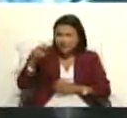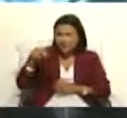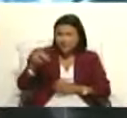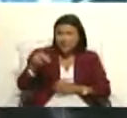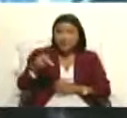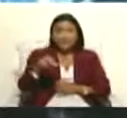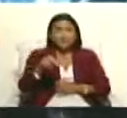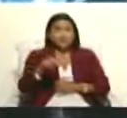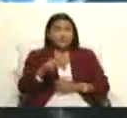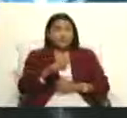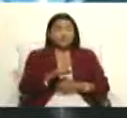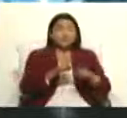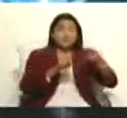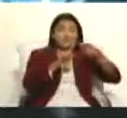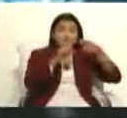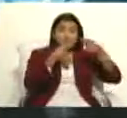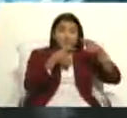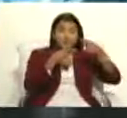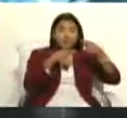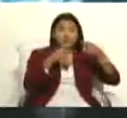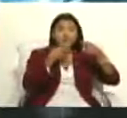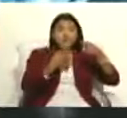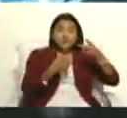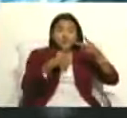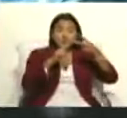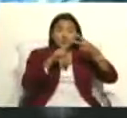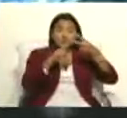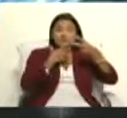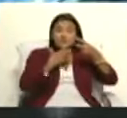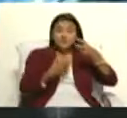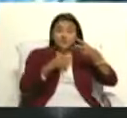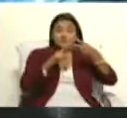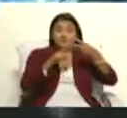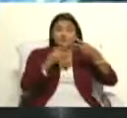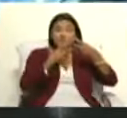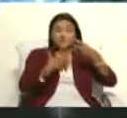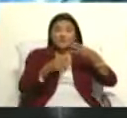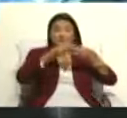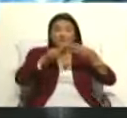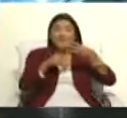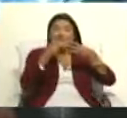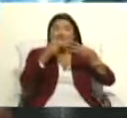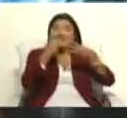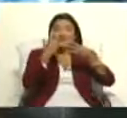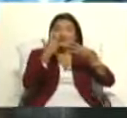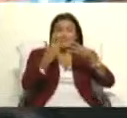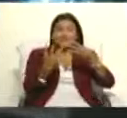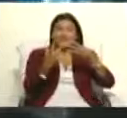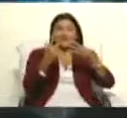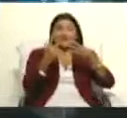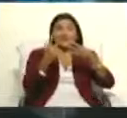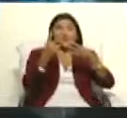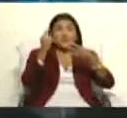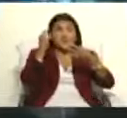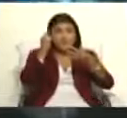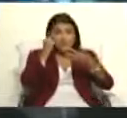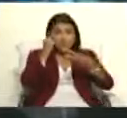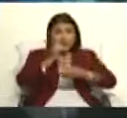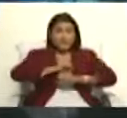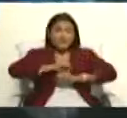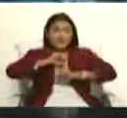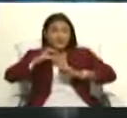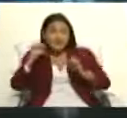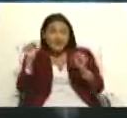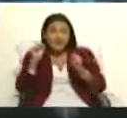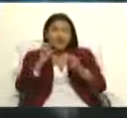primero dos y TR días y un lindo amanecer de patria un lindo amanecer